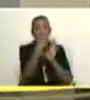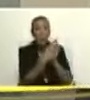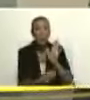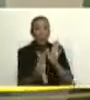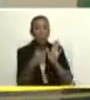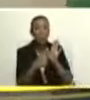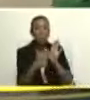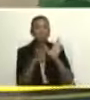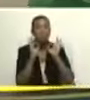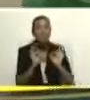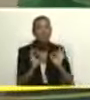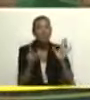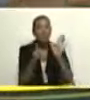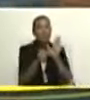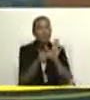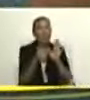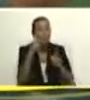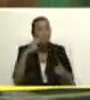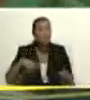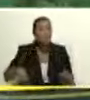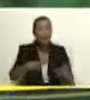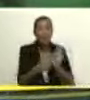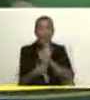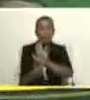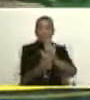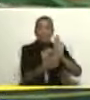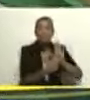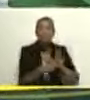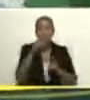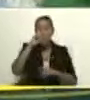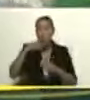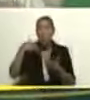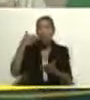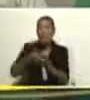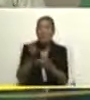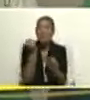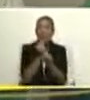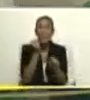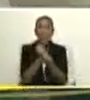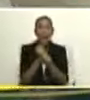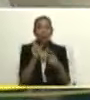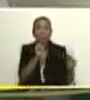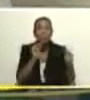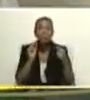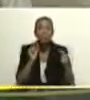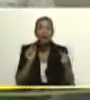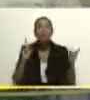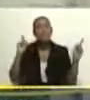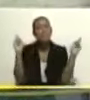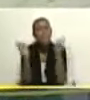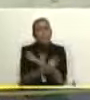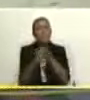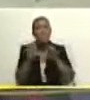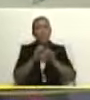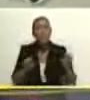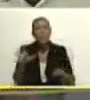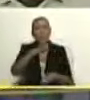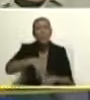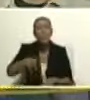a seguir, como lo hemos demostrado a lo largo de lo que ha sido el debate transformador de la